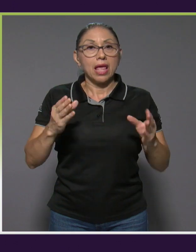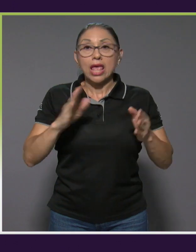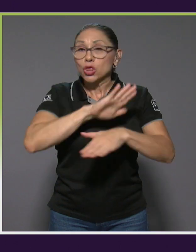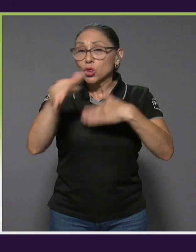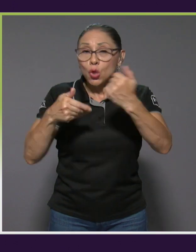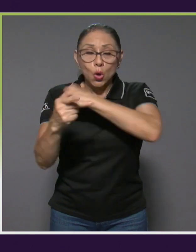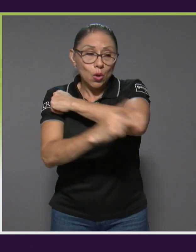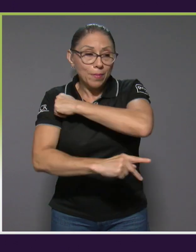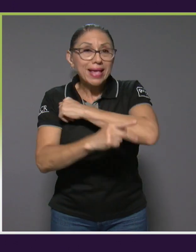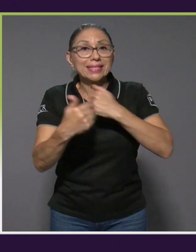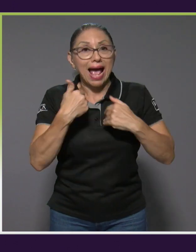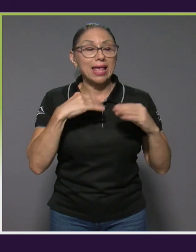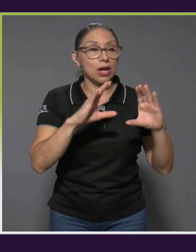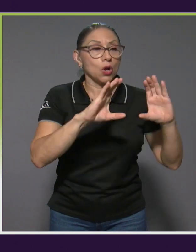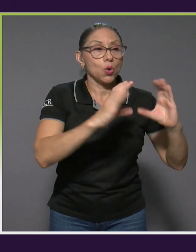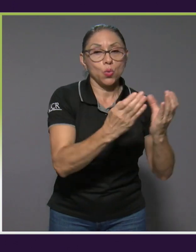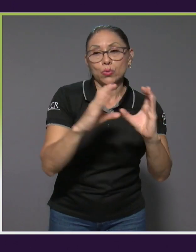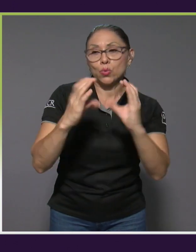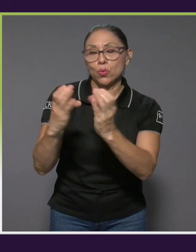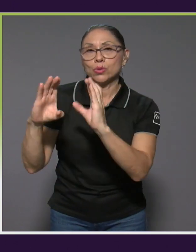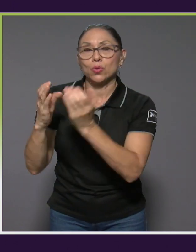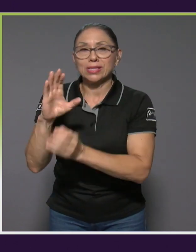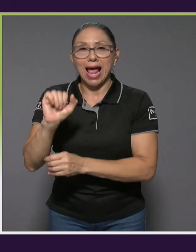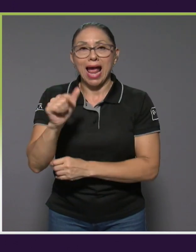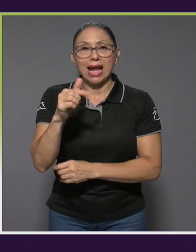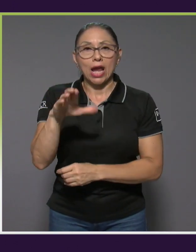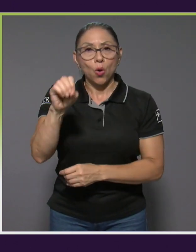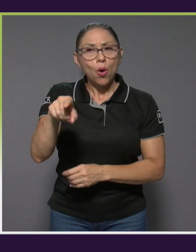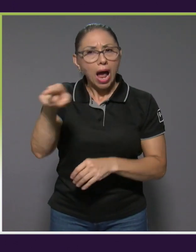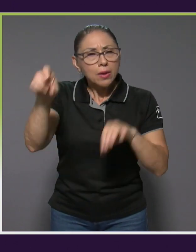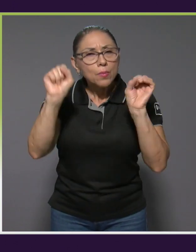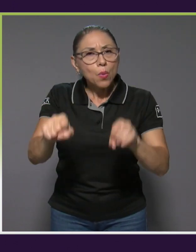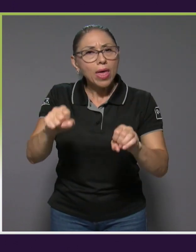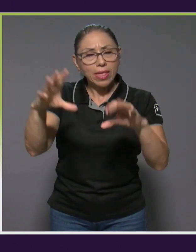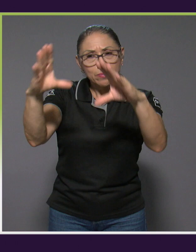país, ahí es una forma de enterarse. Pero hay otras